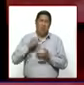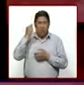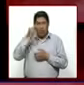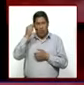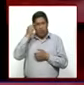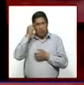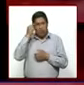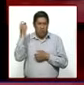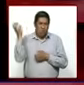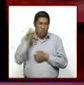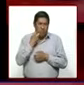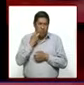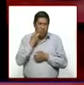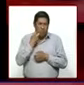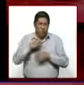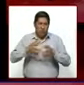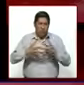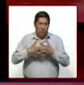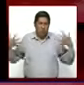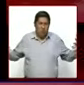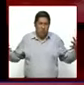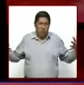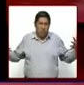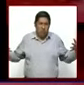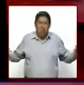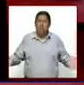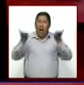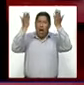gobierno mano dura para desbloquear las carreteras.